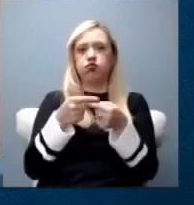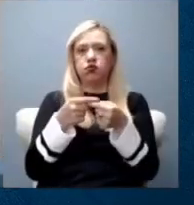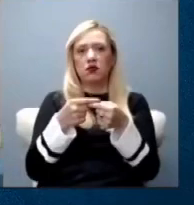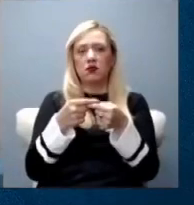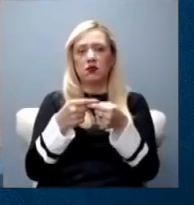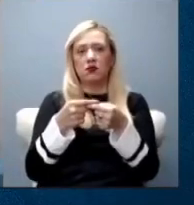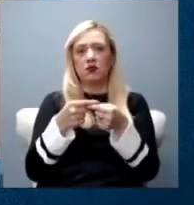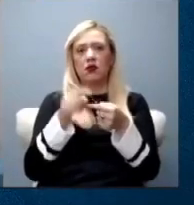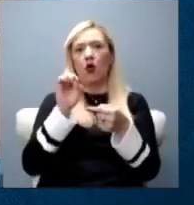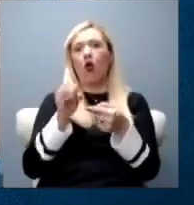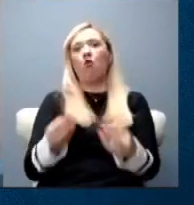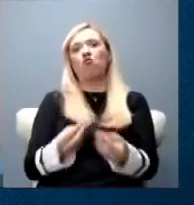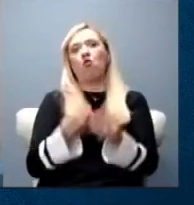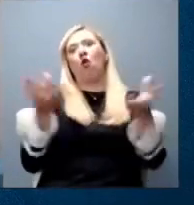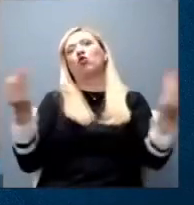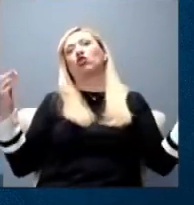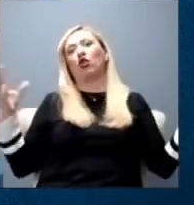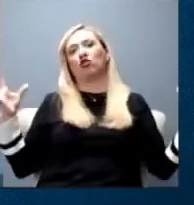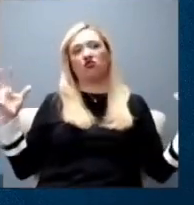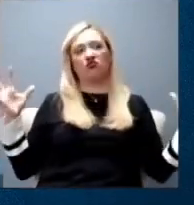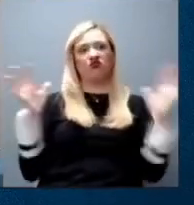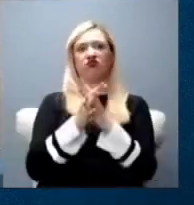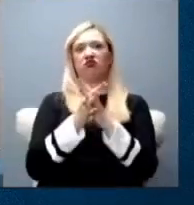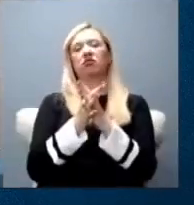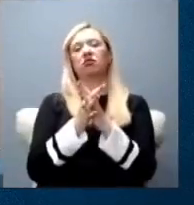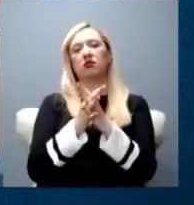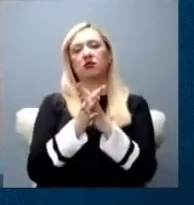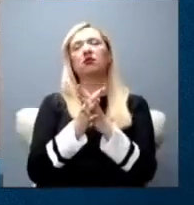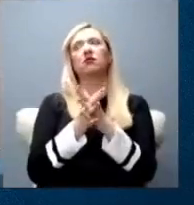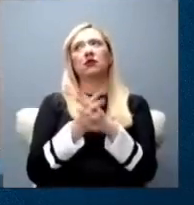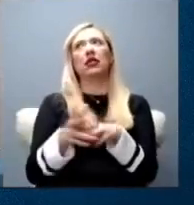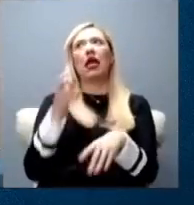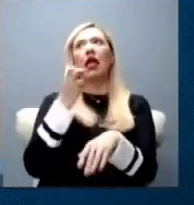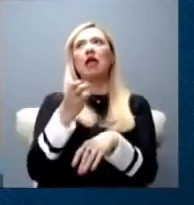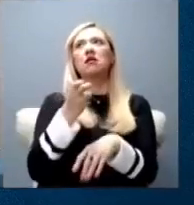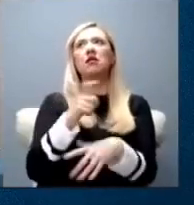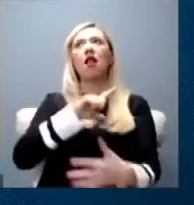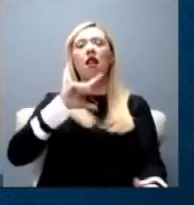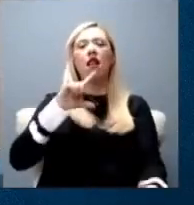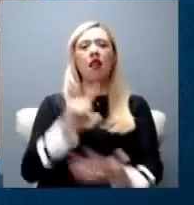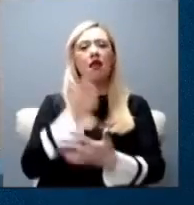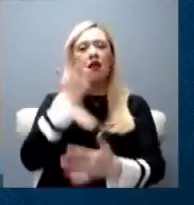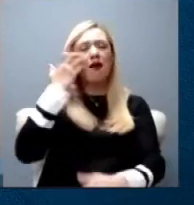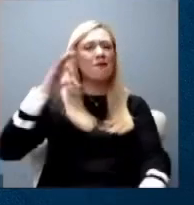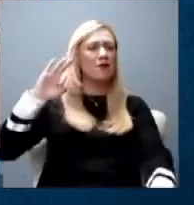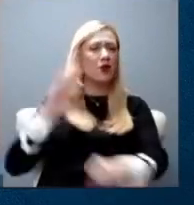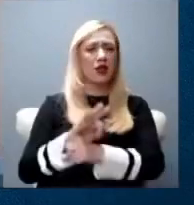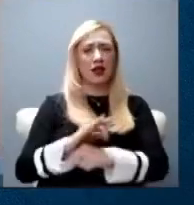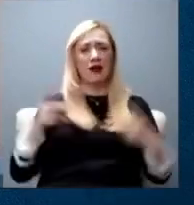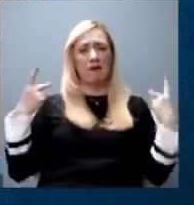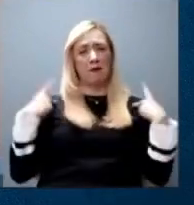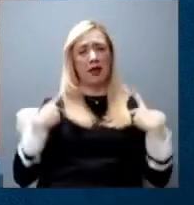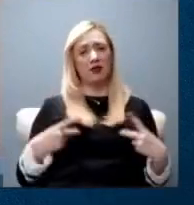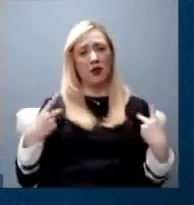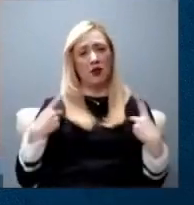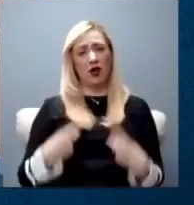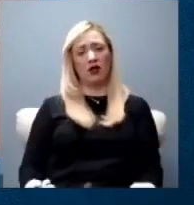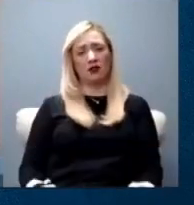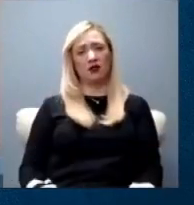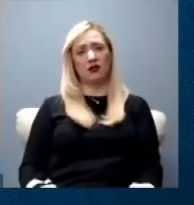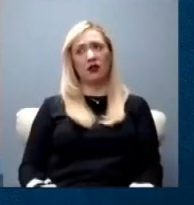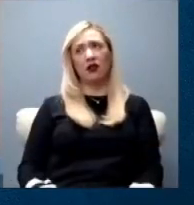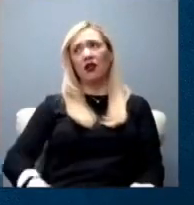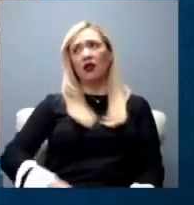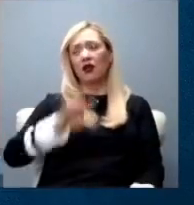que participan dos o más estados. Entonces, este derecho lo que pretende es proteger a las personas y poner